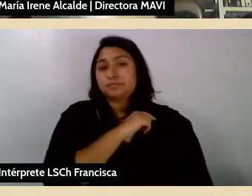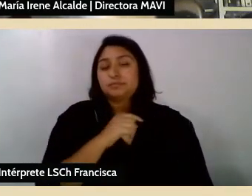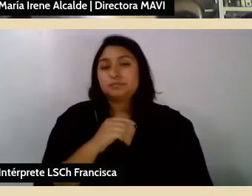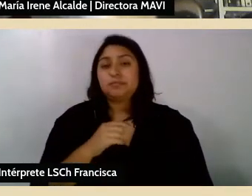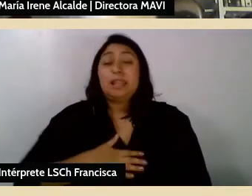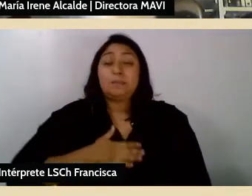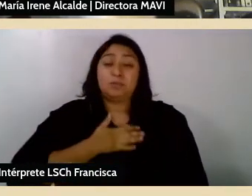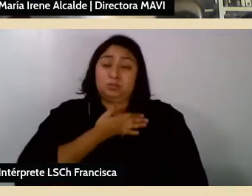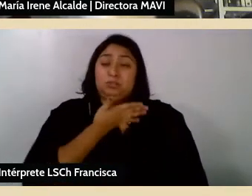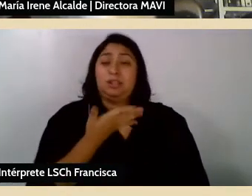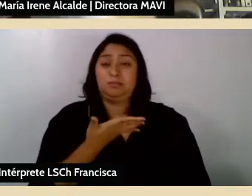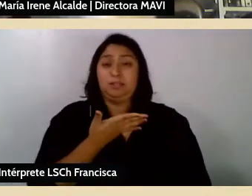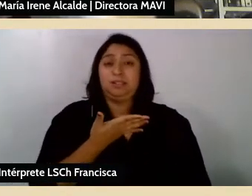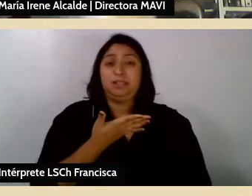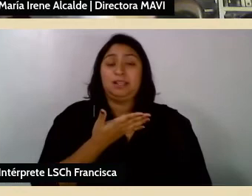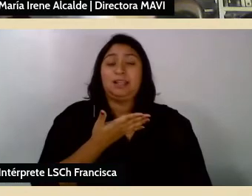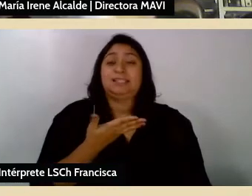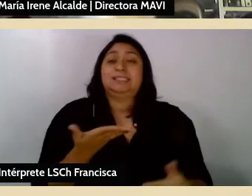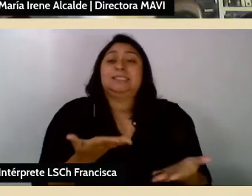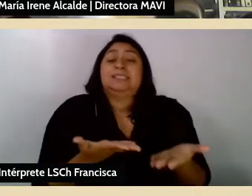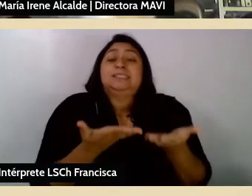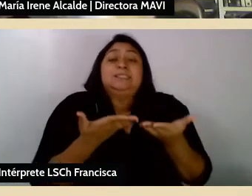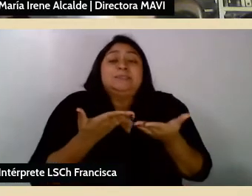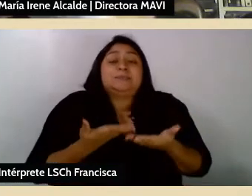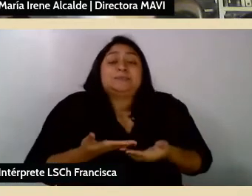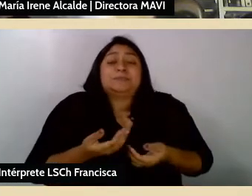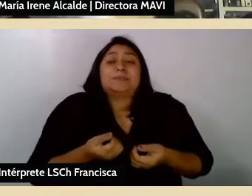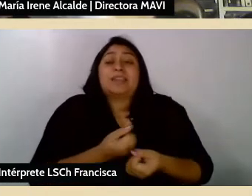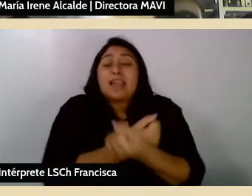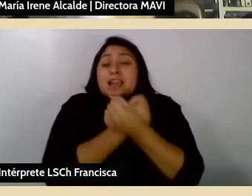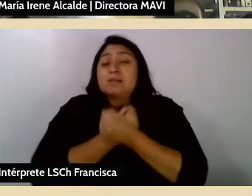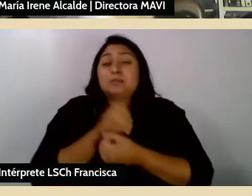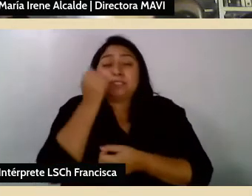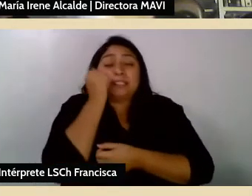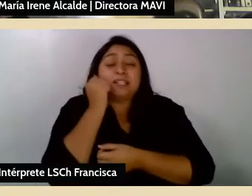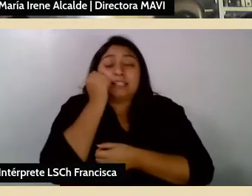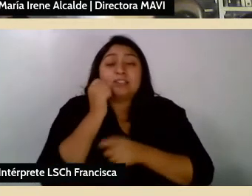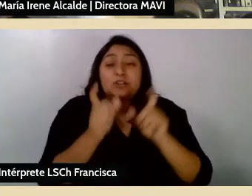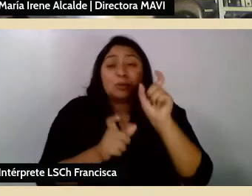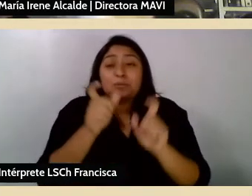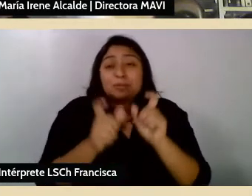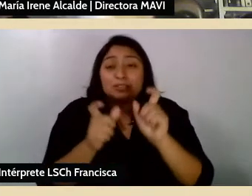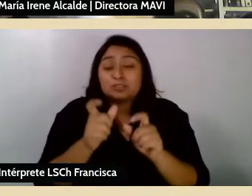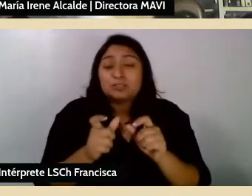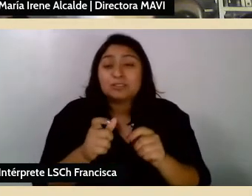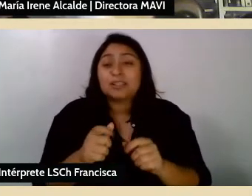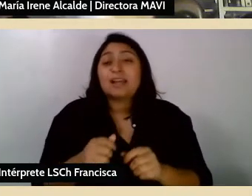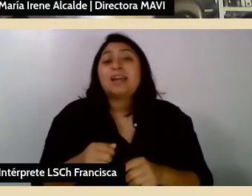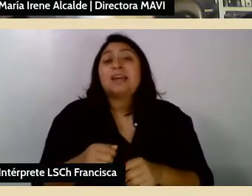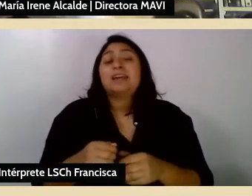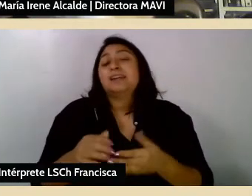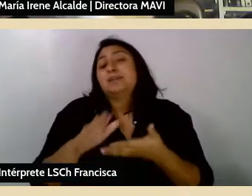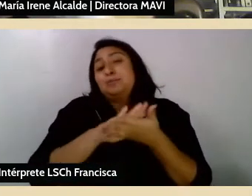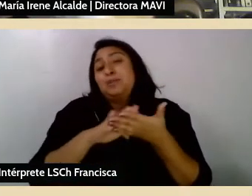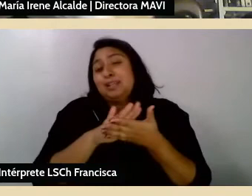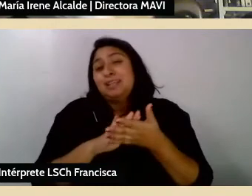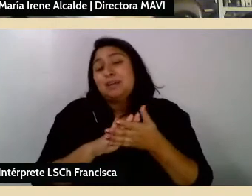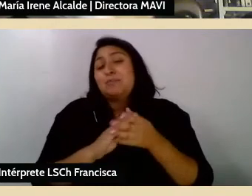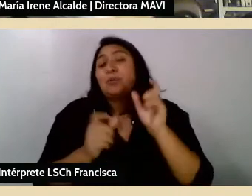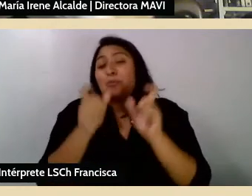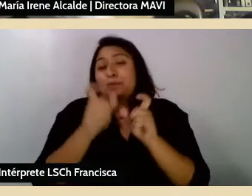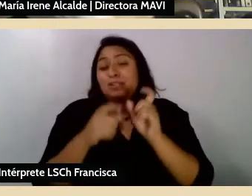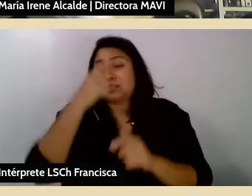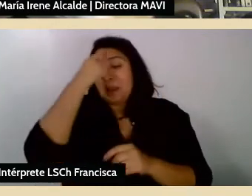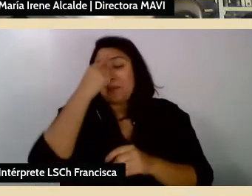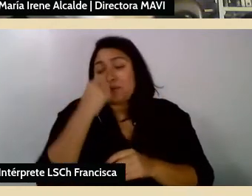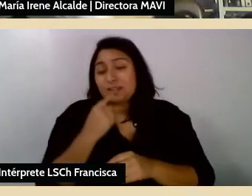emocionales. Por lo tanto, siempre recibir el cariño de la gente, más si es de una comunidad tan hermosa como la Museológica de Iberoamérica, que nos está